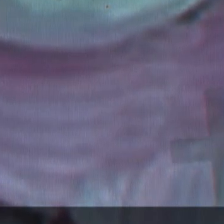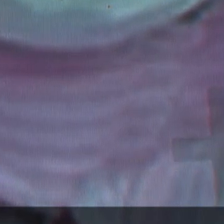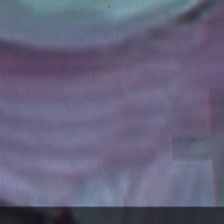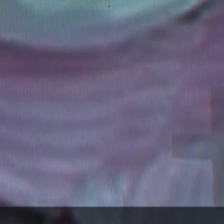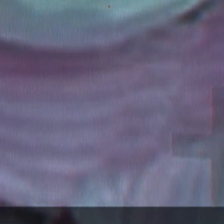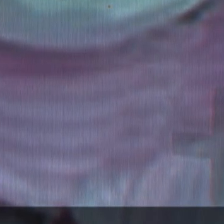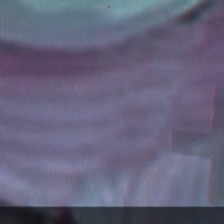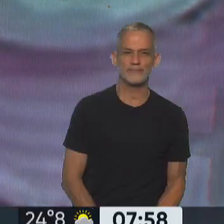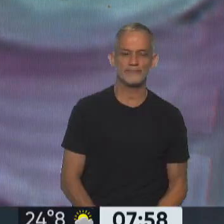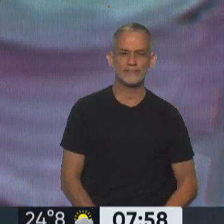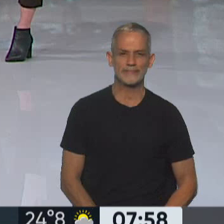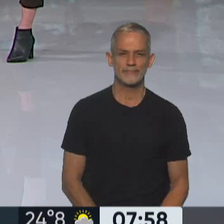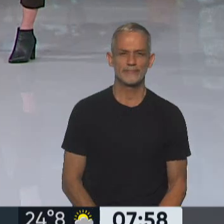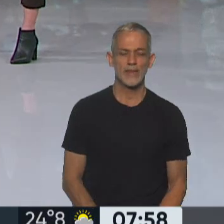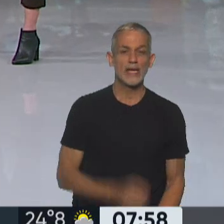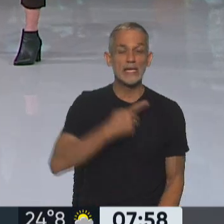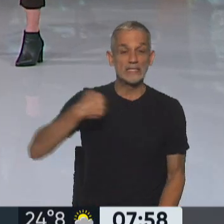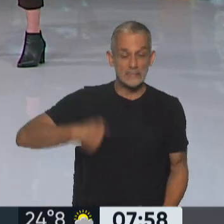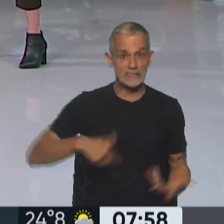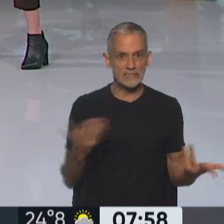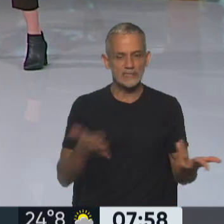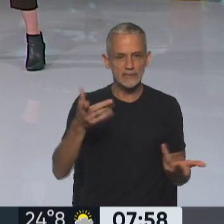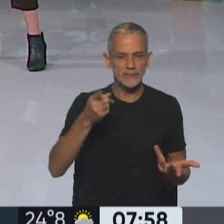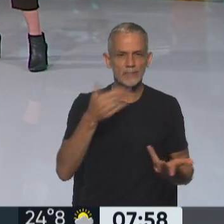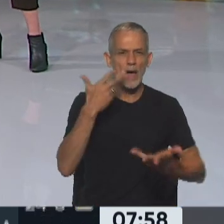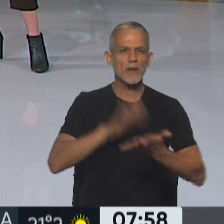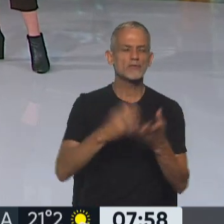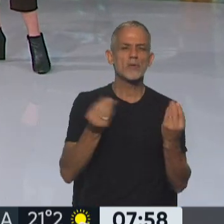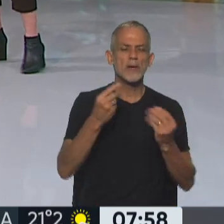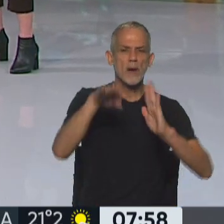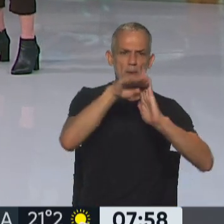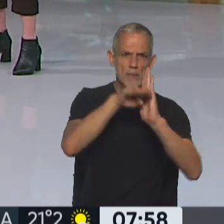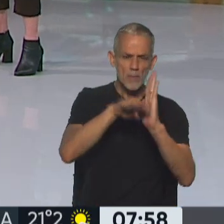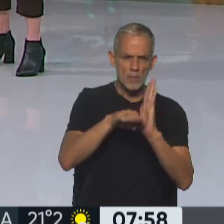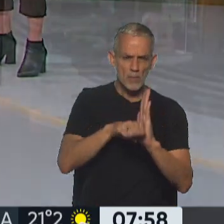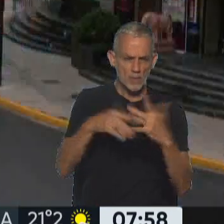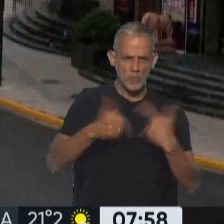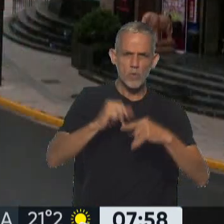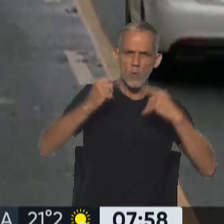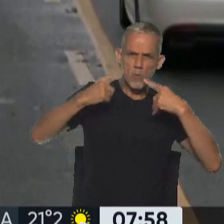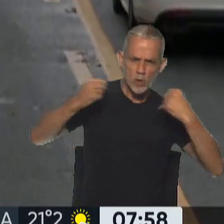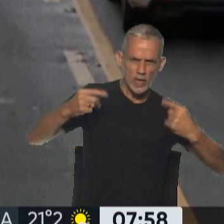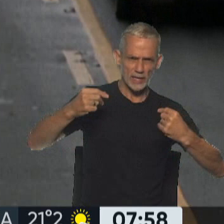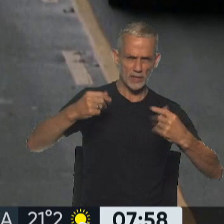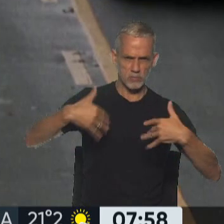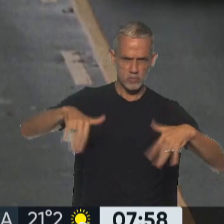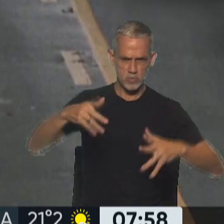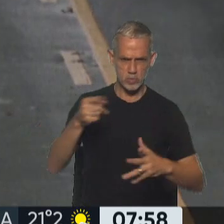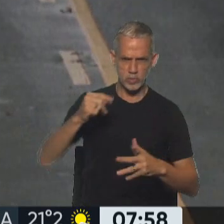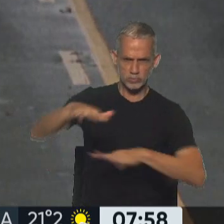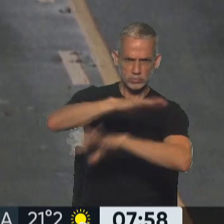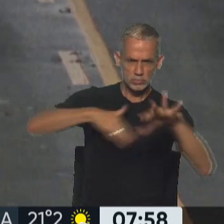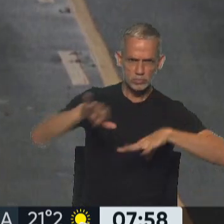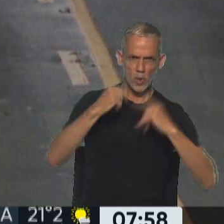alelo Cabo Sí así es en realidad Tenemos que hablar de medidas de fuerza de protestas en algunas regiones